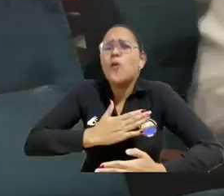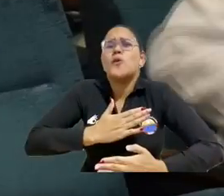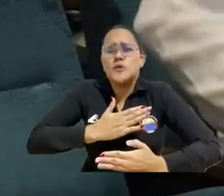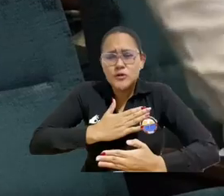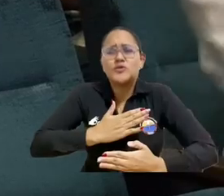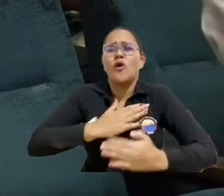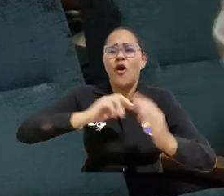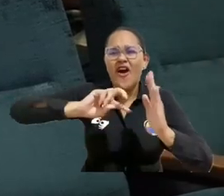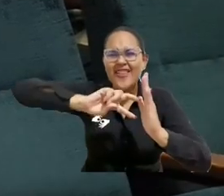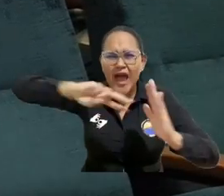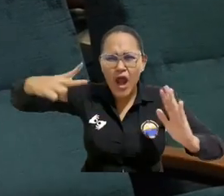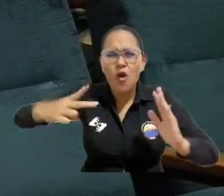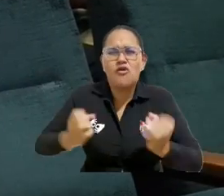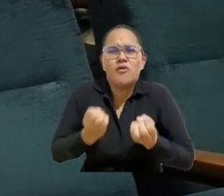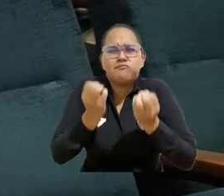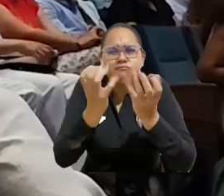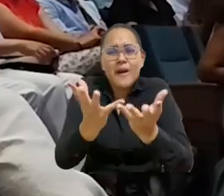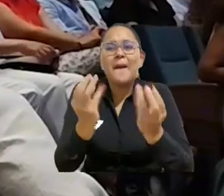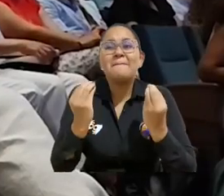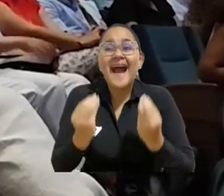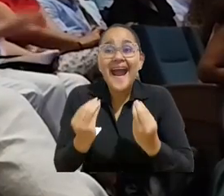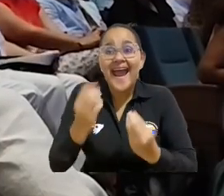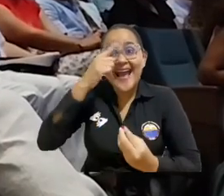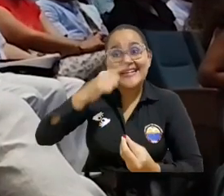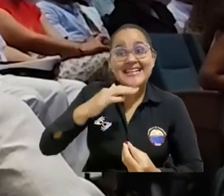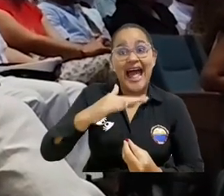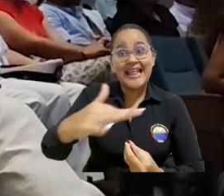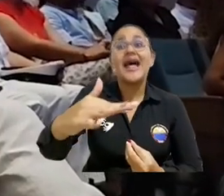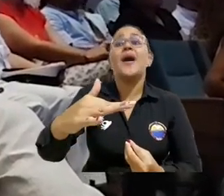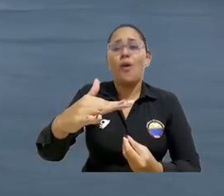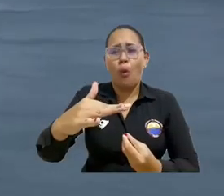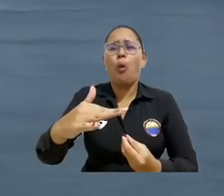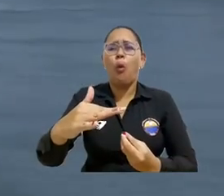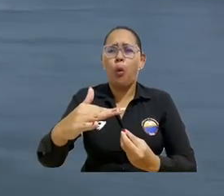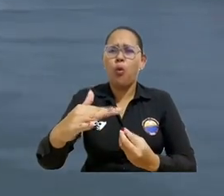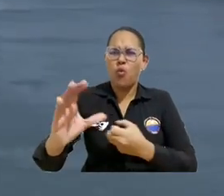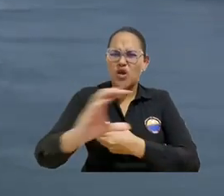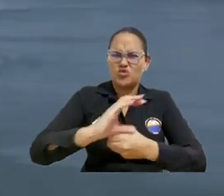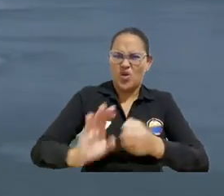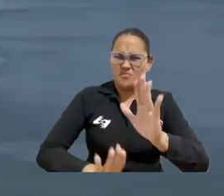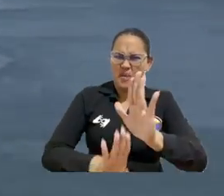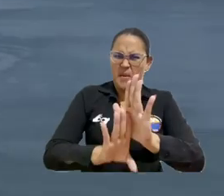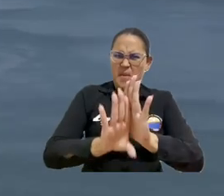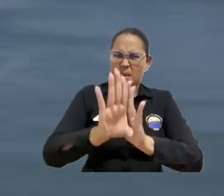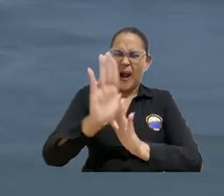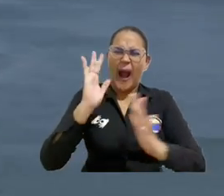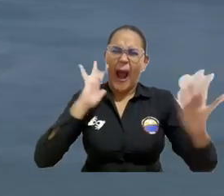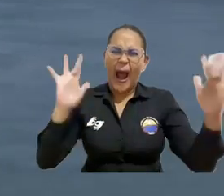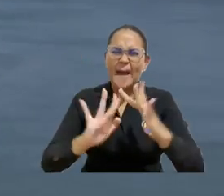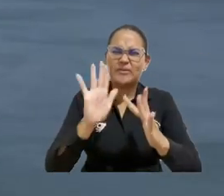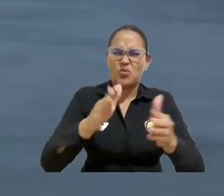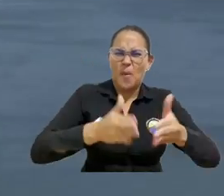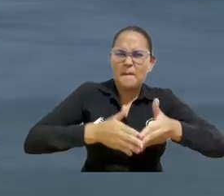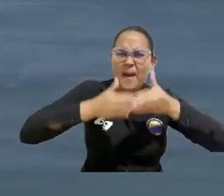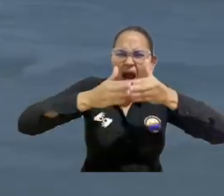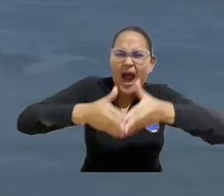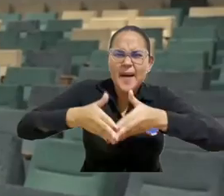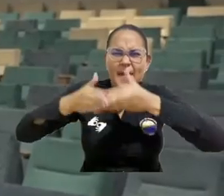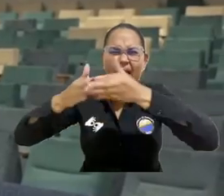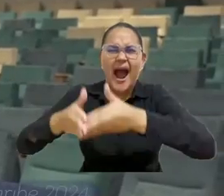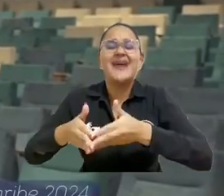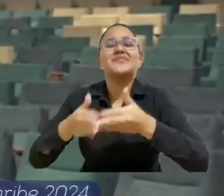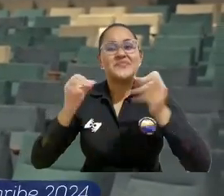la tecnología a disposición de las autoridades presentes para que Santa Marta se convierta en una ciudad potencia en la industria